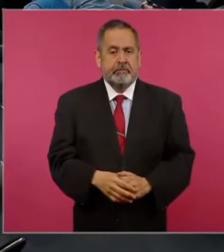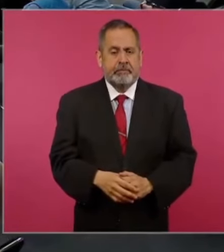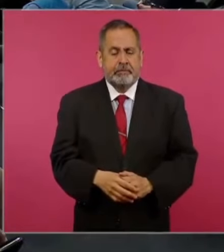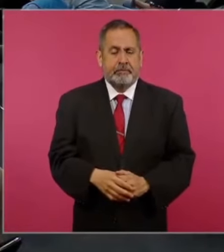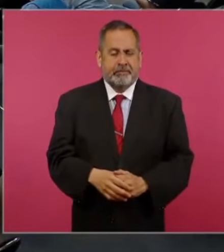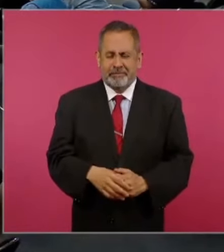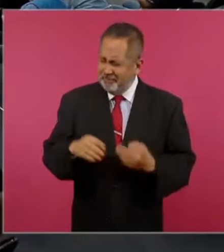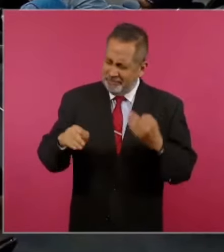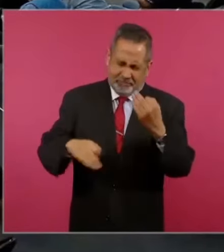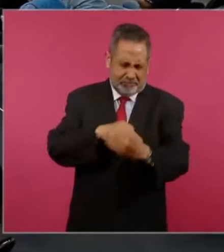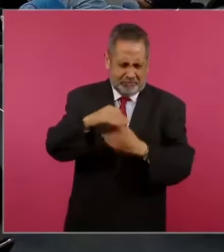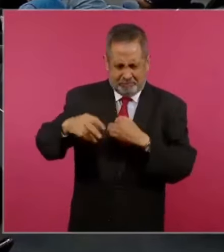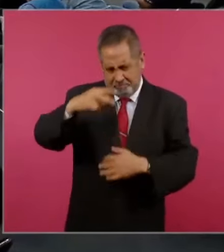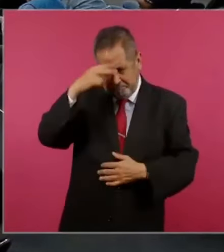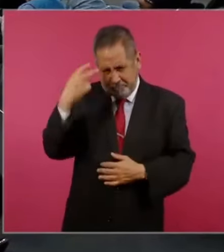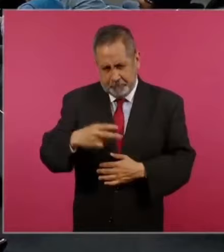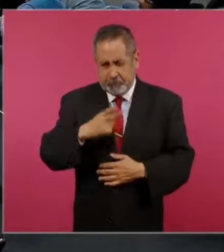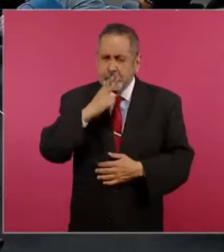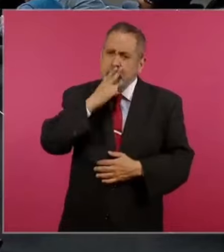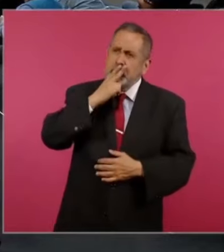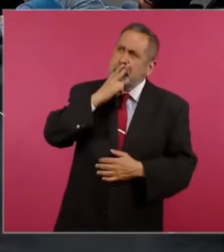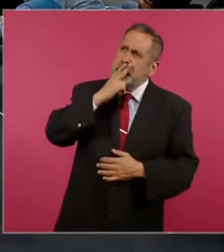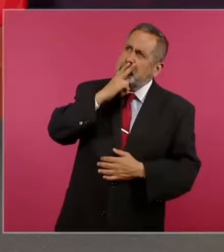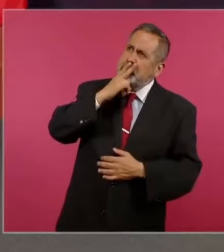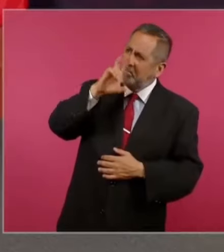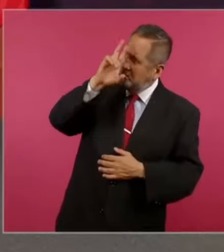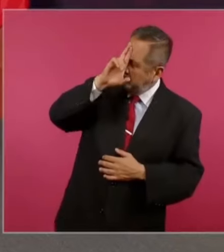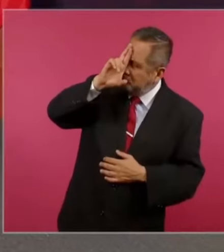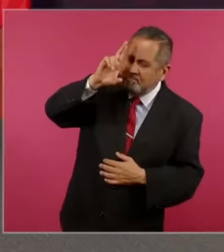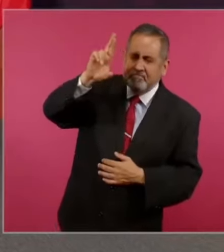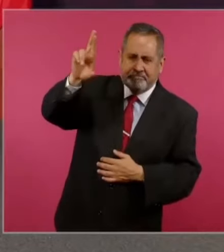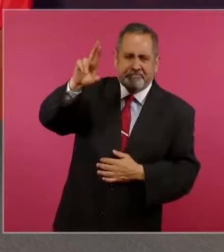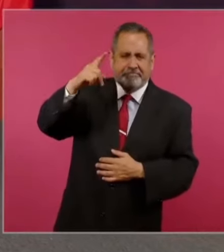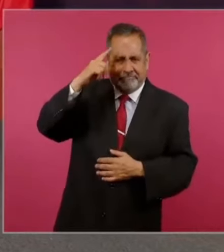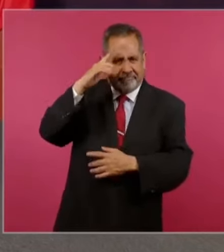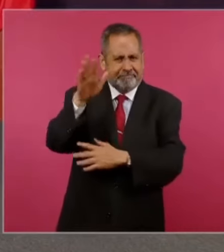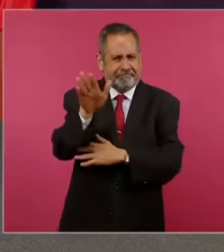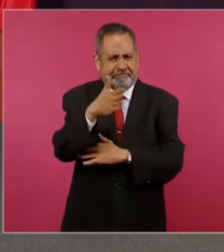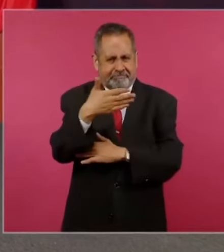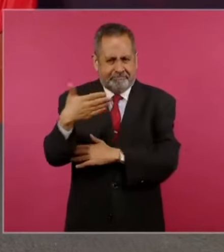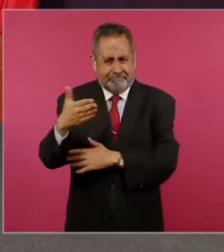todos los mexicanos queremos mucho a nuestra bandera.